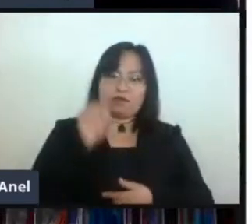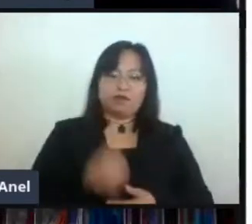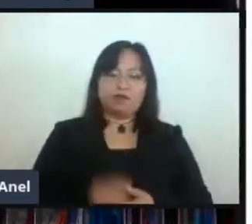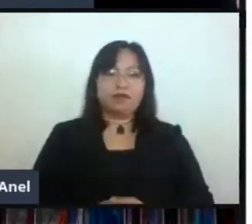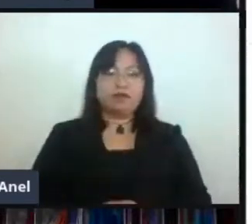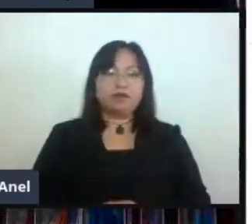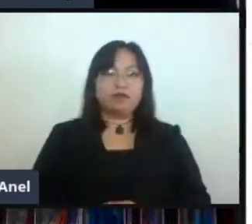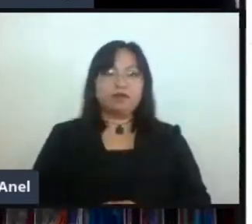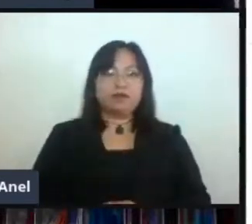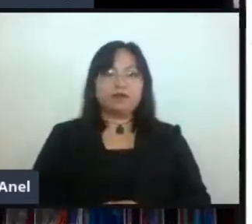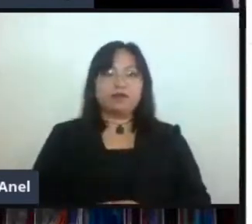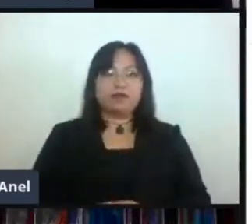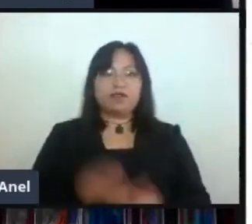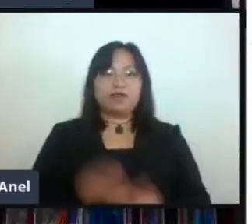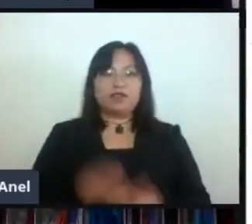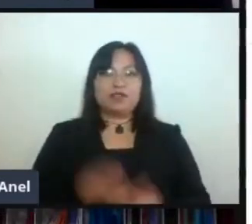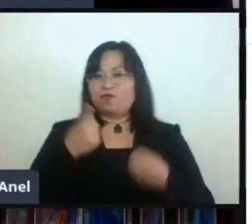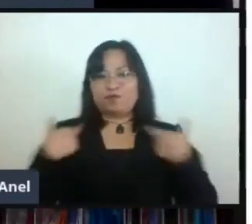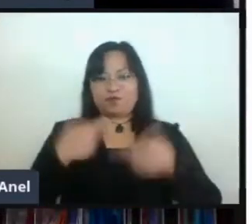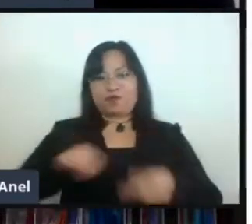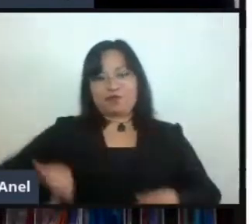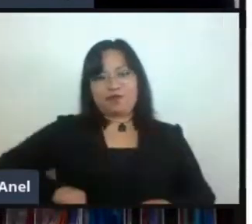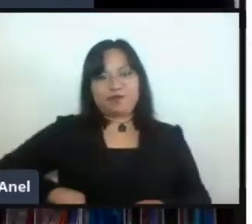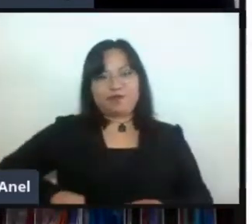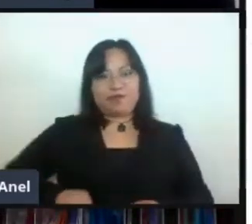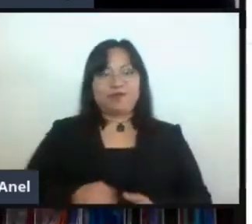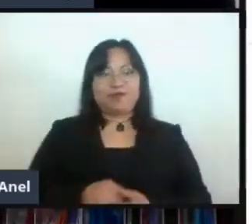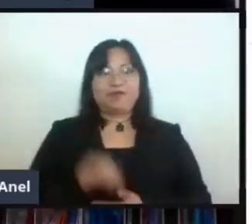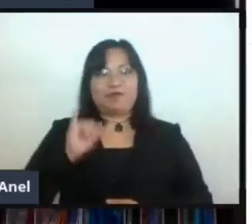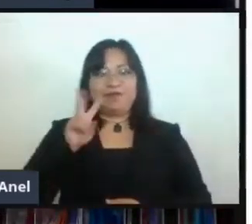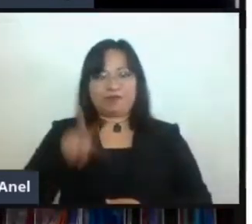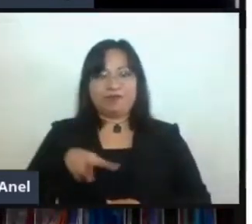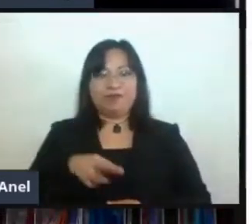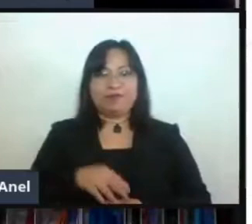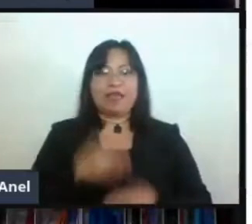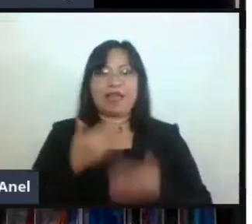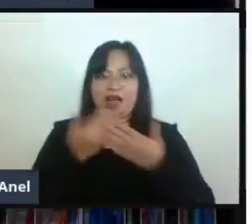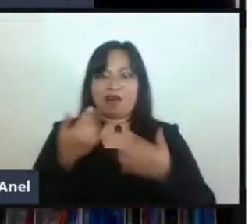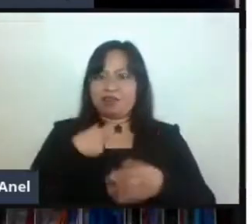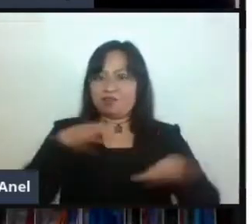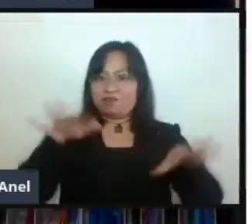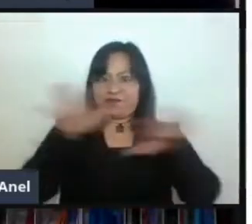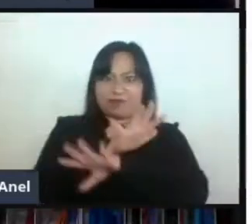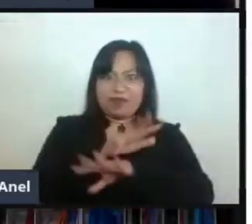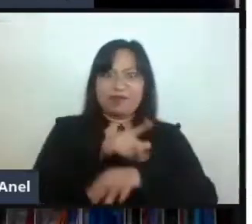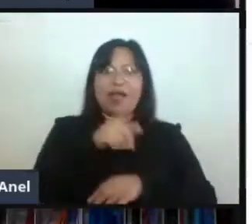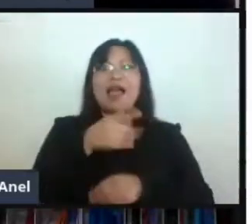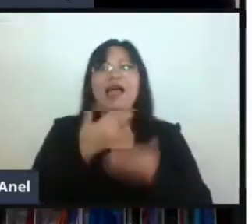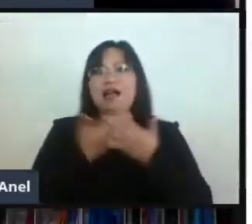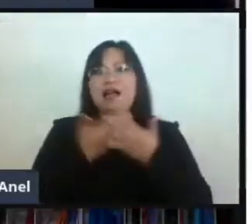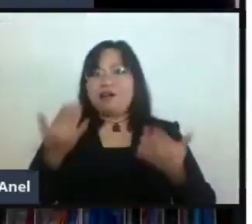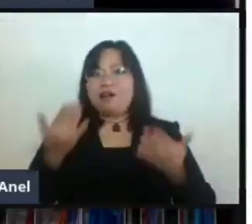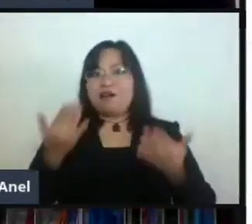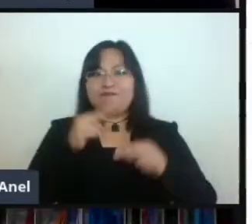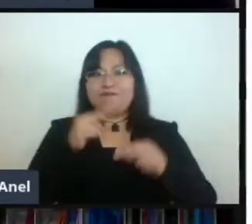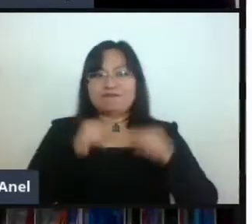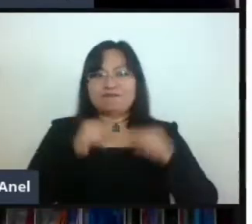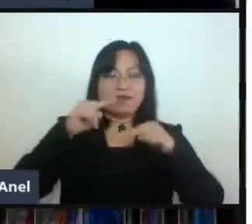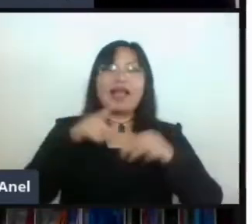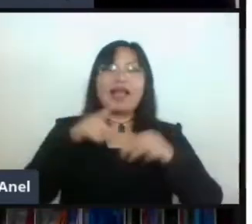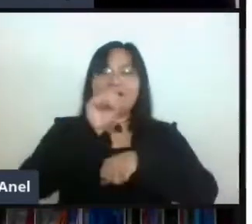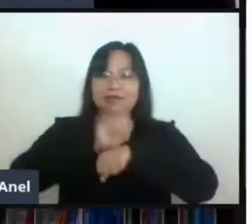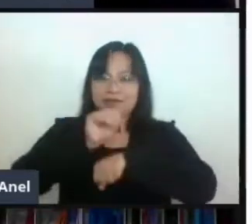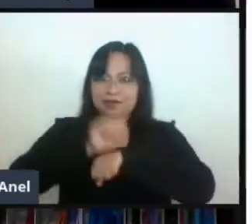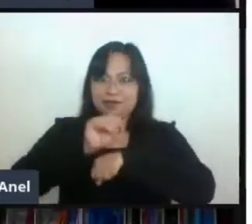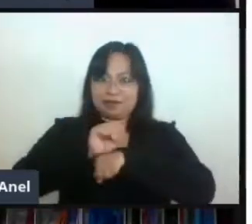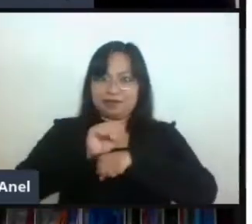interesados. Sí, ok. Me voy a cambiar ahora a secundaria y me voy a